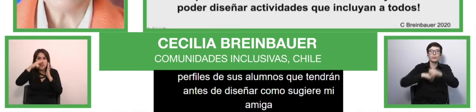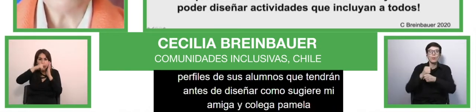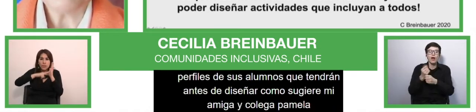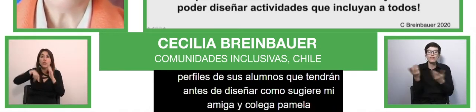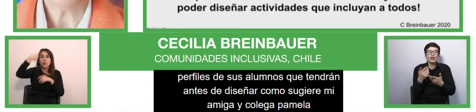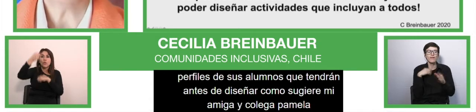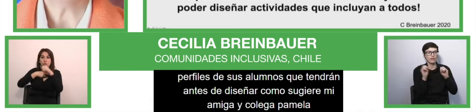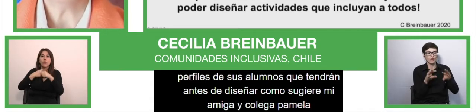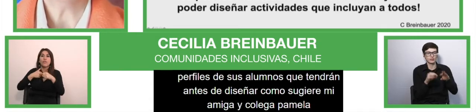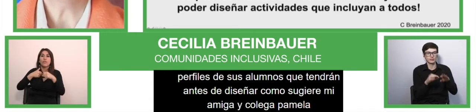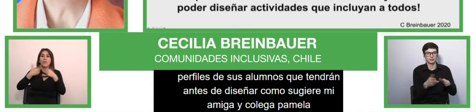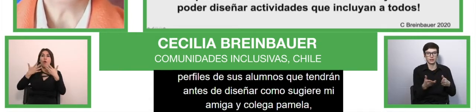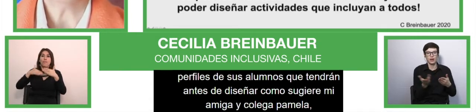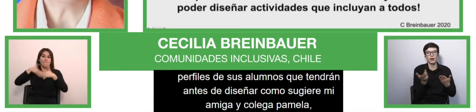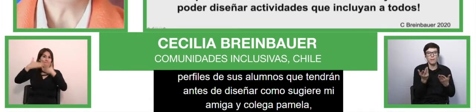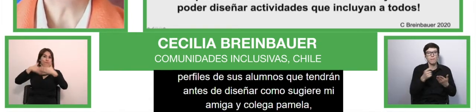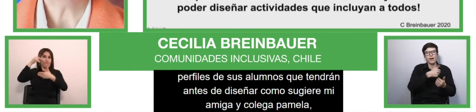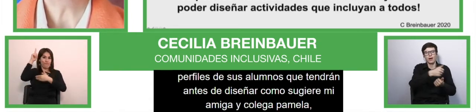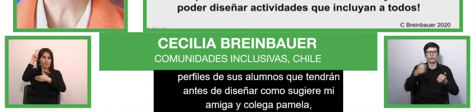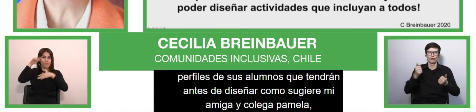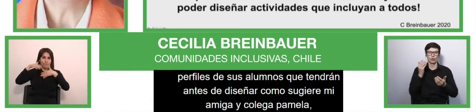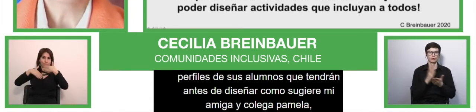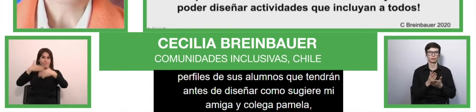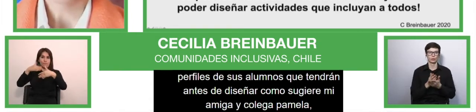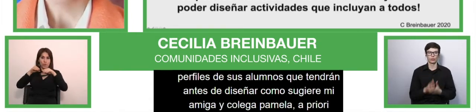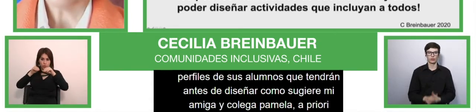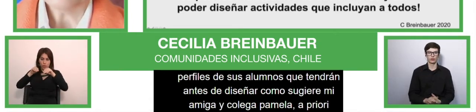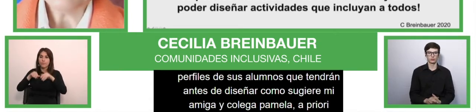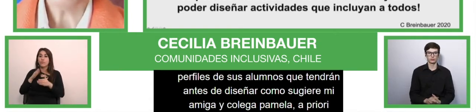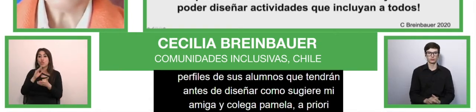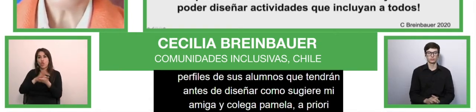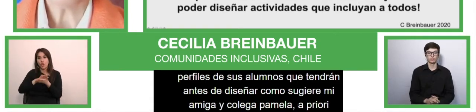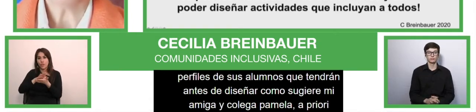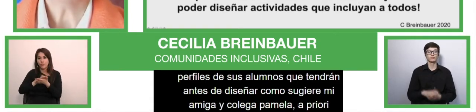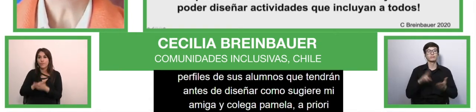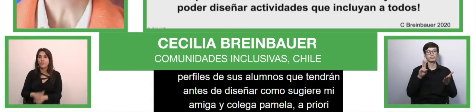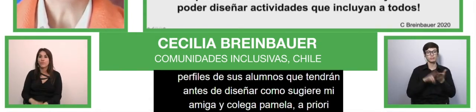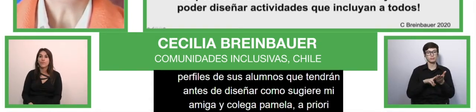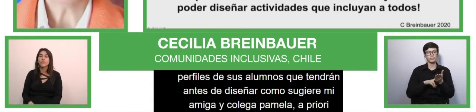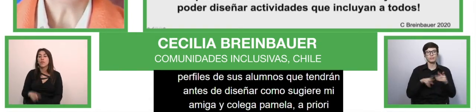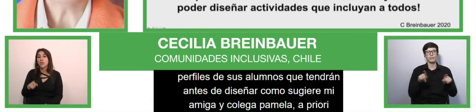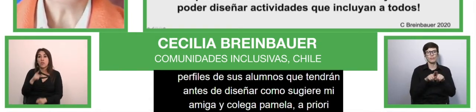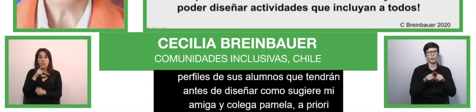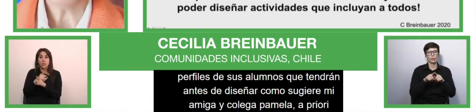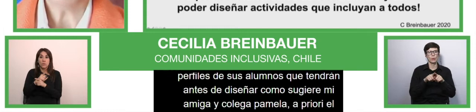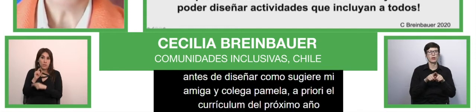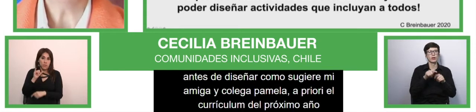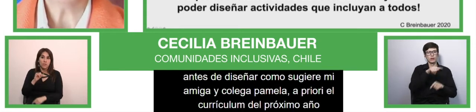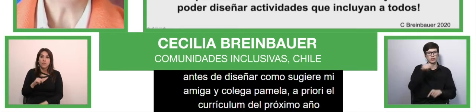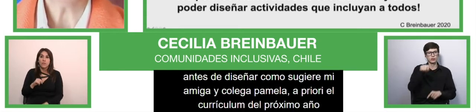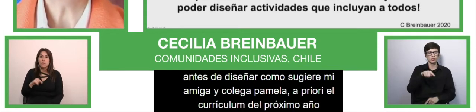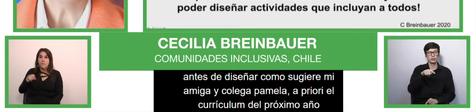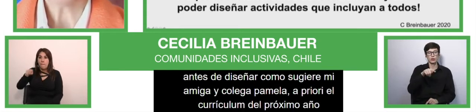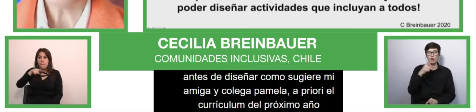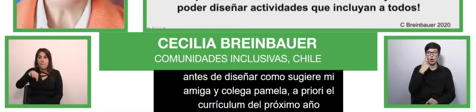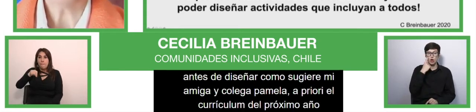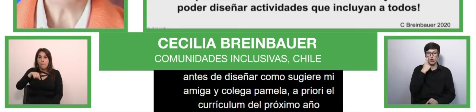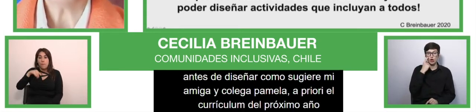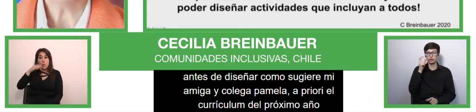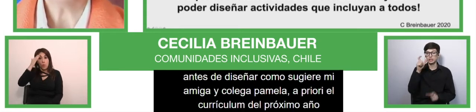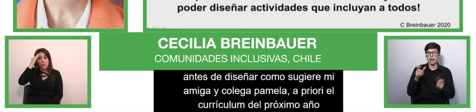año para el universo de sus estudiantes la realidad suele ser que conocen a sus alumnos